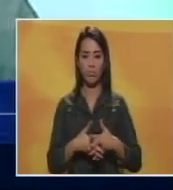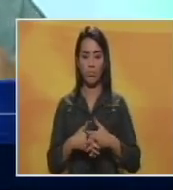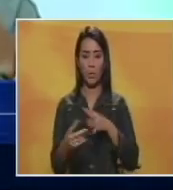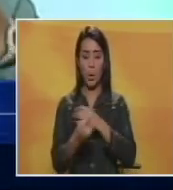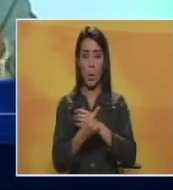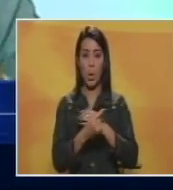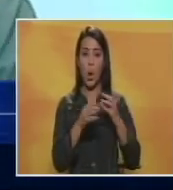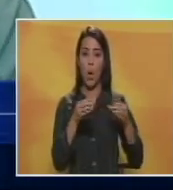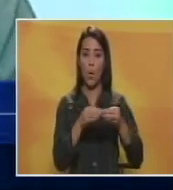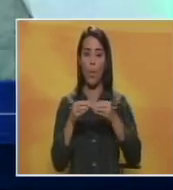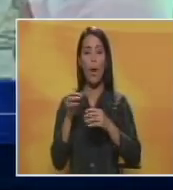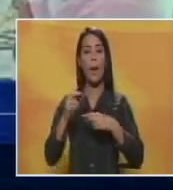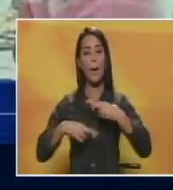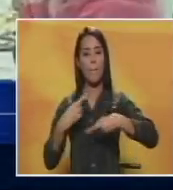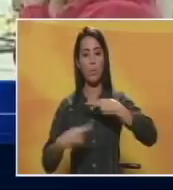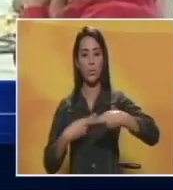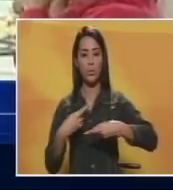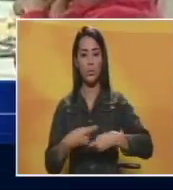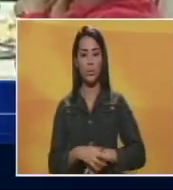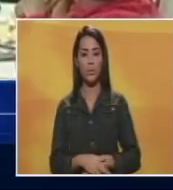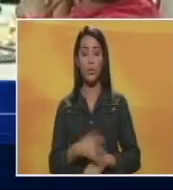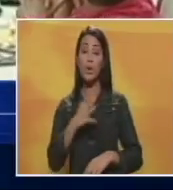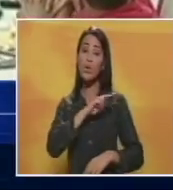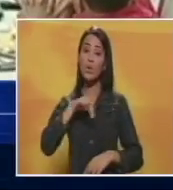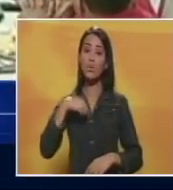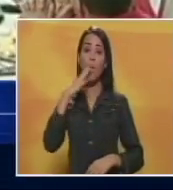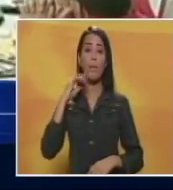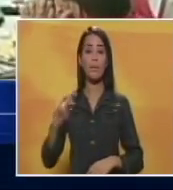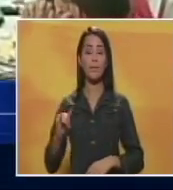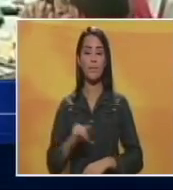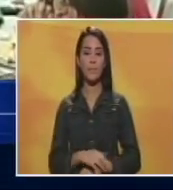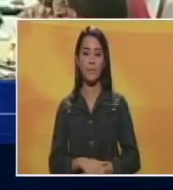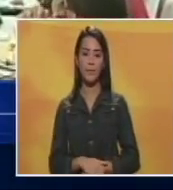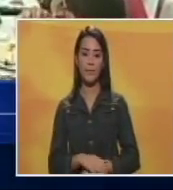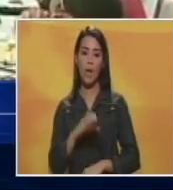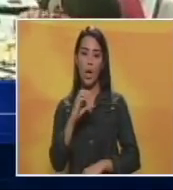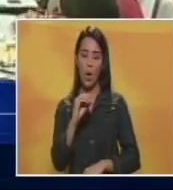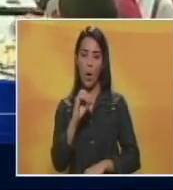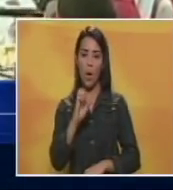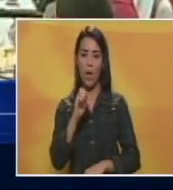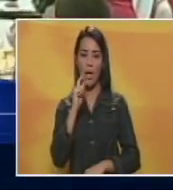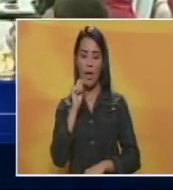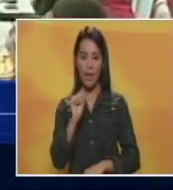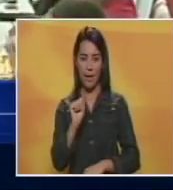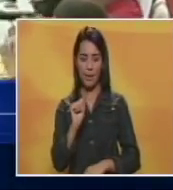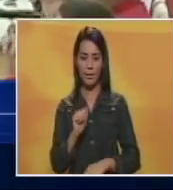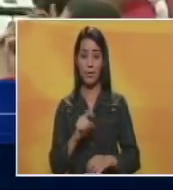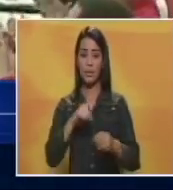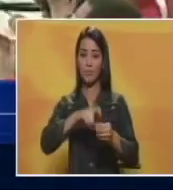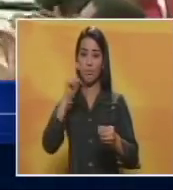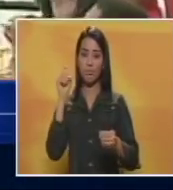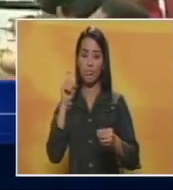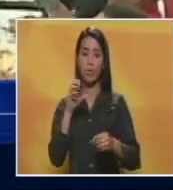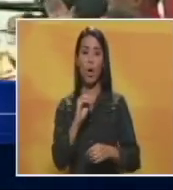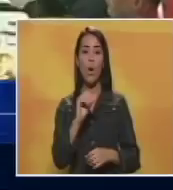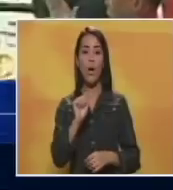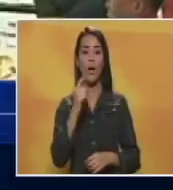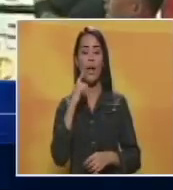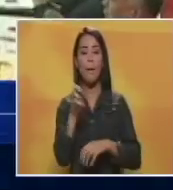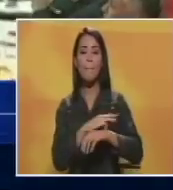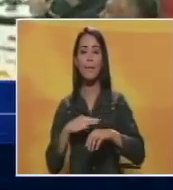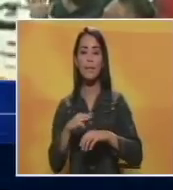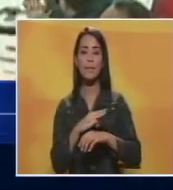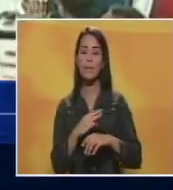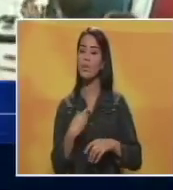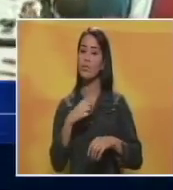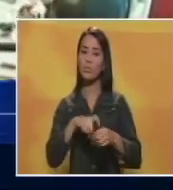los movimientos revolucionarios que nosotros denunciamos a la OEA y nos vamos de la OEA, del Ministerio de Colonias,